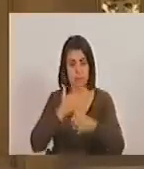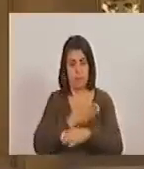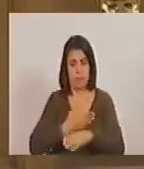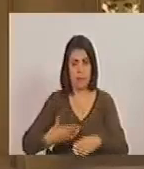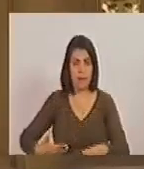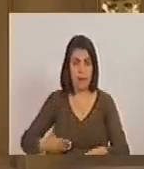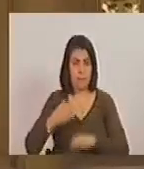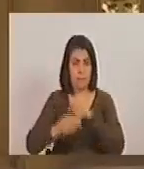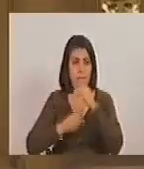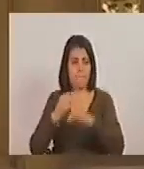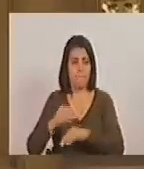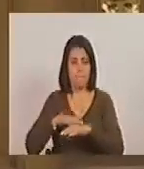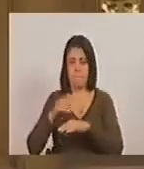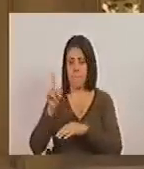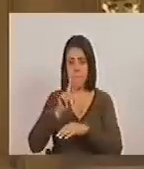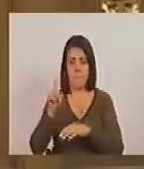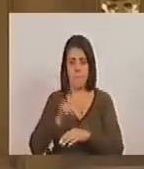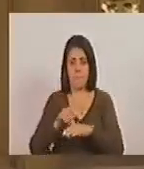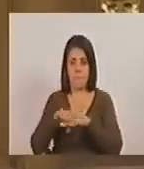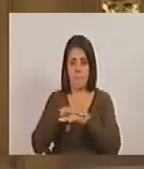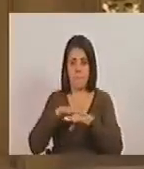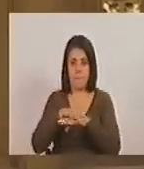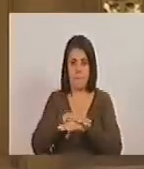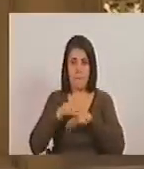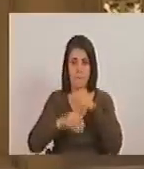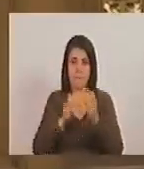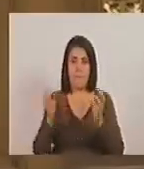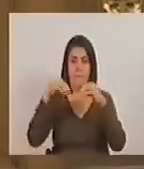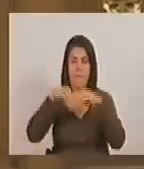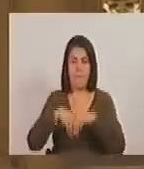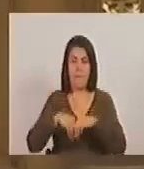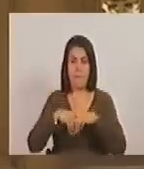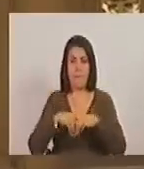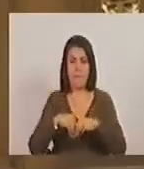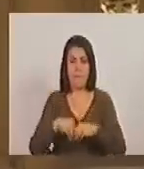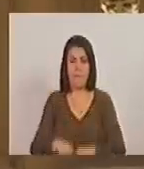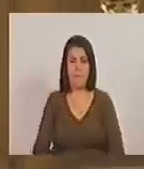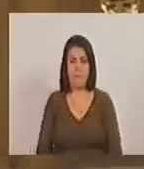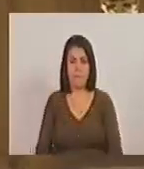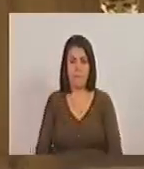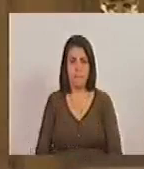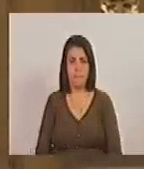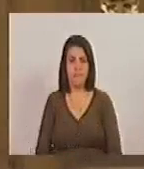Presidente, con su permiso, quisiera leer el acuerdo.